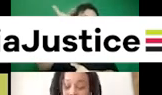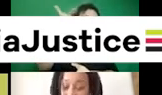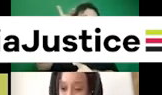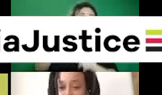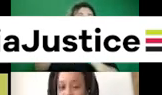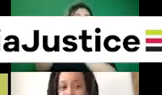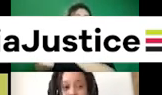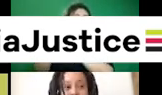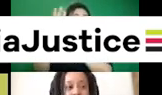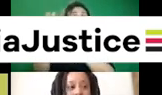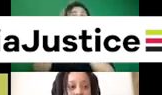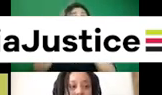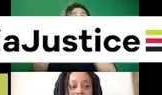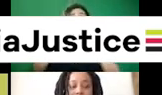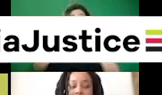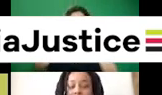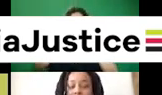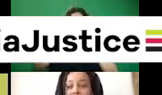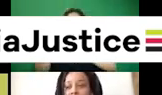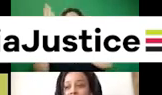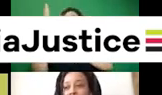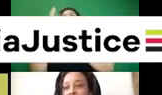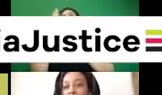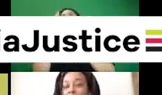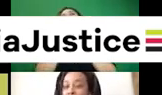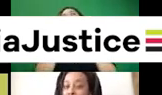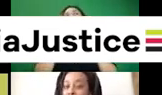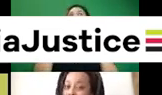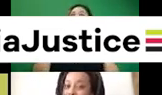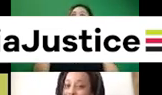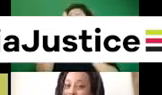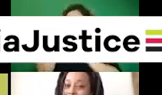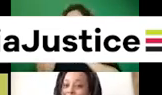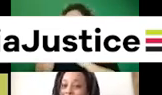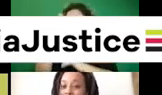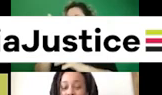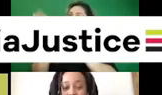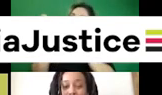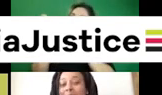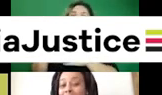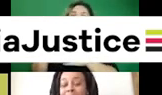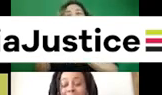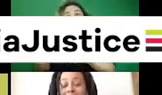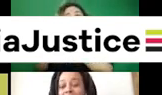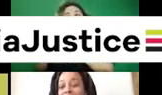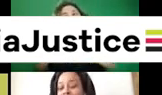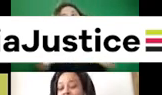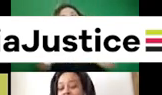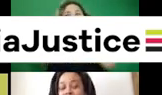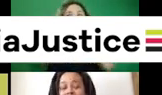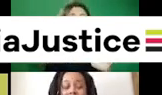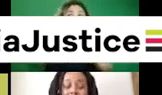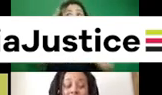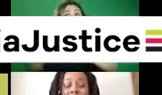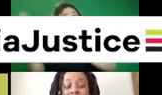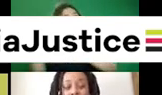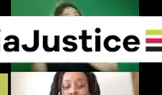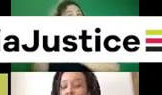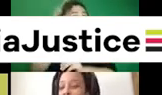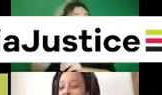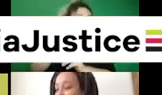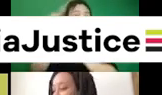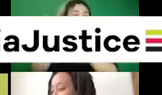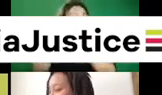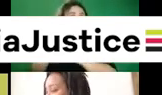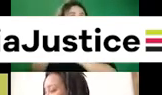que hablar con mi mamá con mi madre muchas veces pero siempre lo me acerco a ella de manera muy